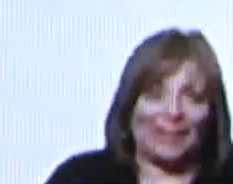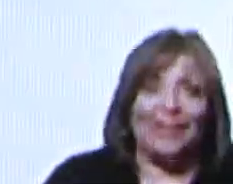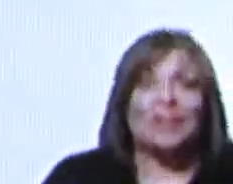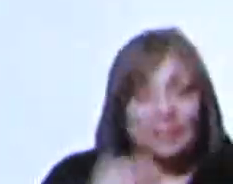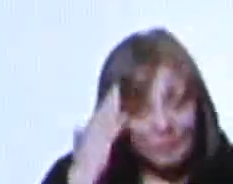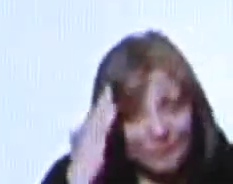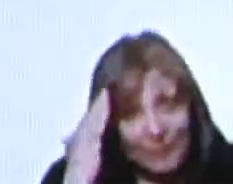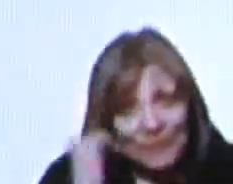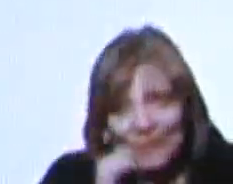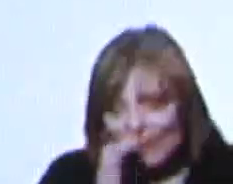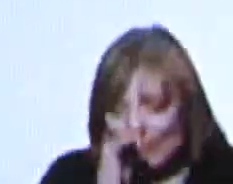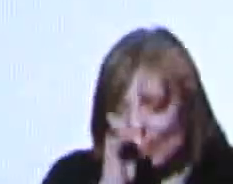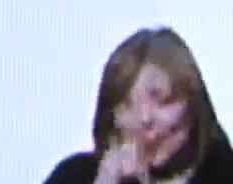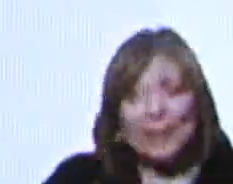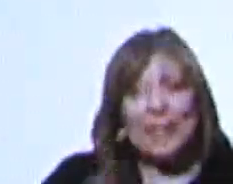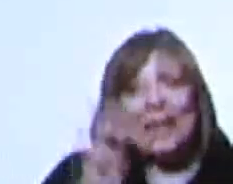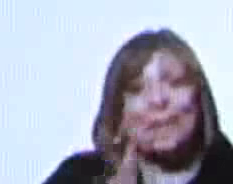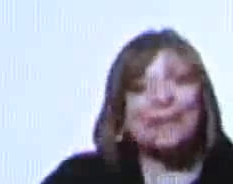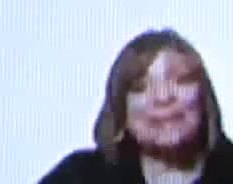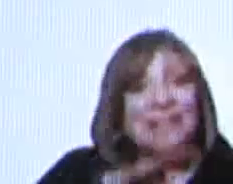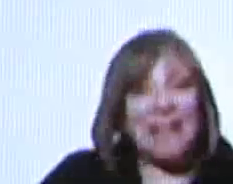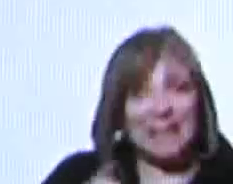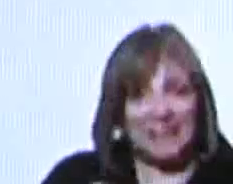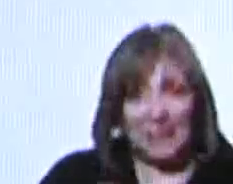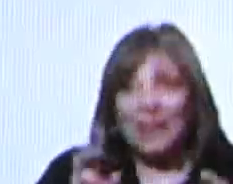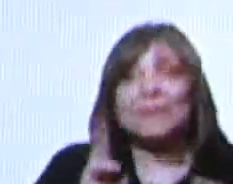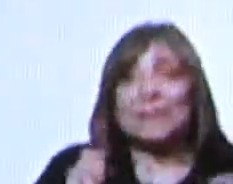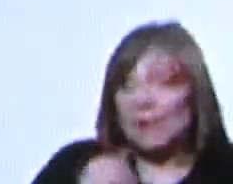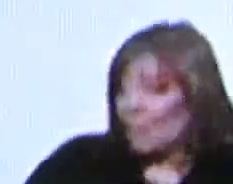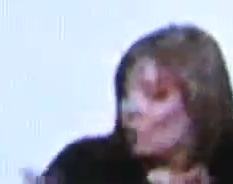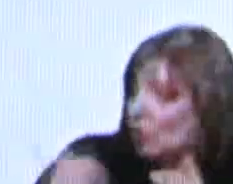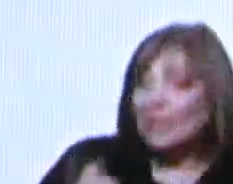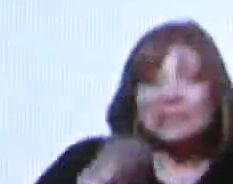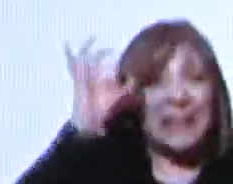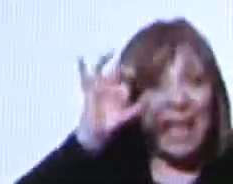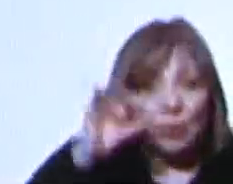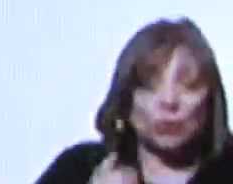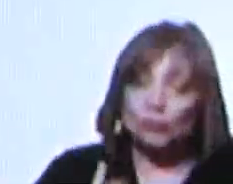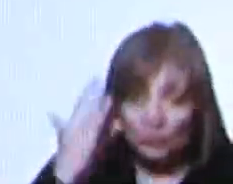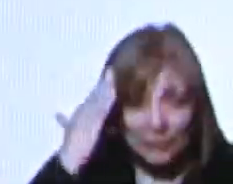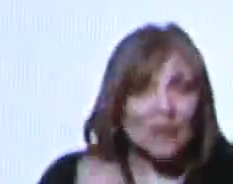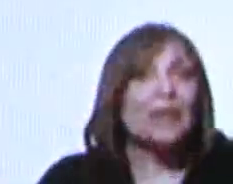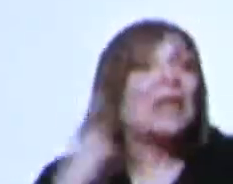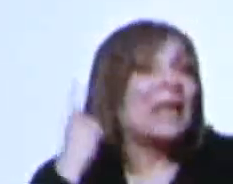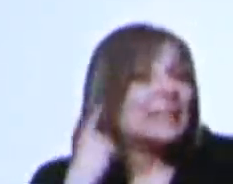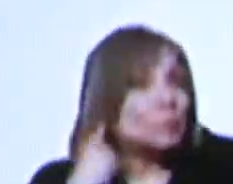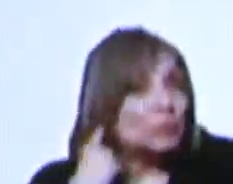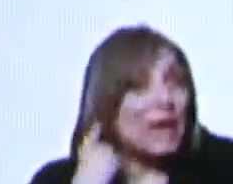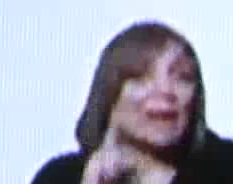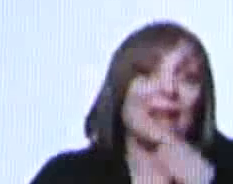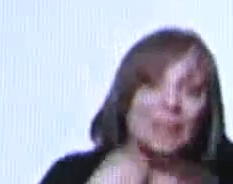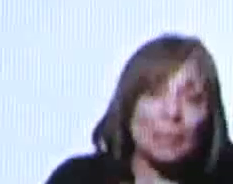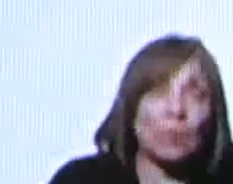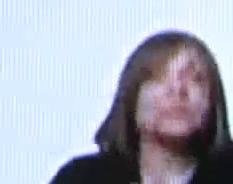Entendemos que como representantes del pueblo que somos los senadores tenemos que primero escuchar y después formular las conclusiones. Y es lo que